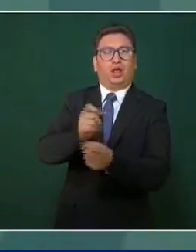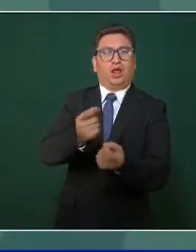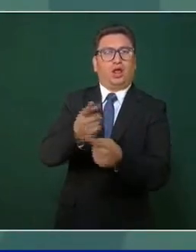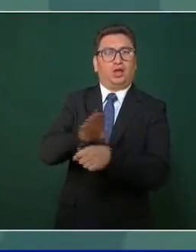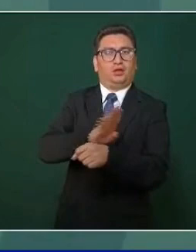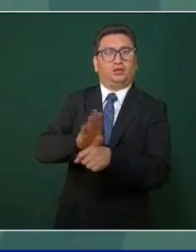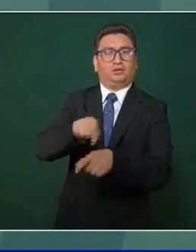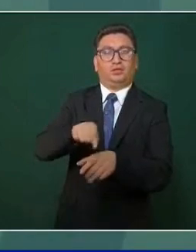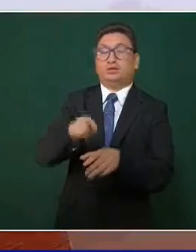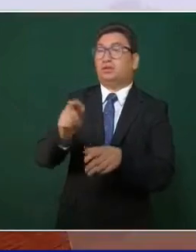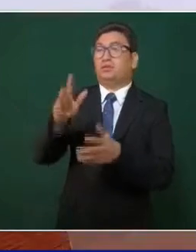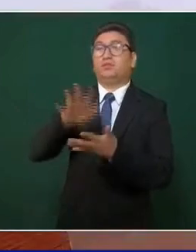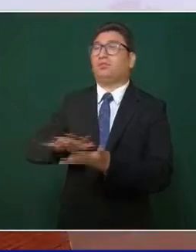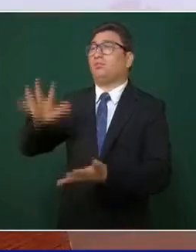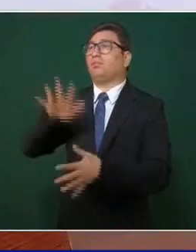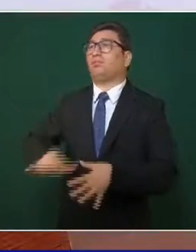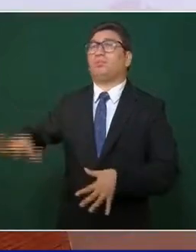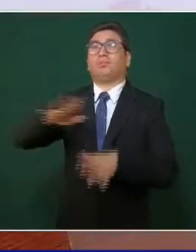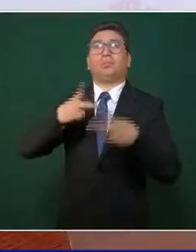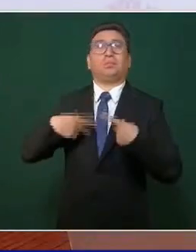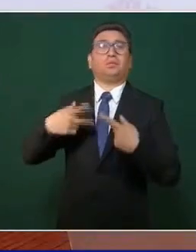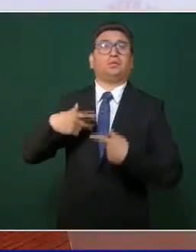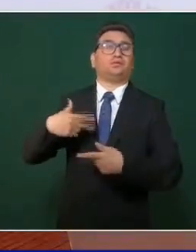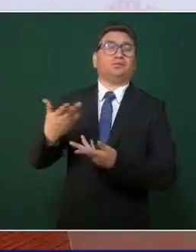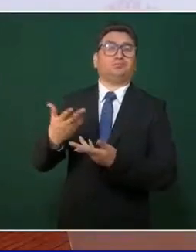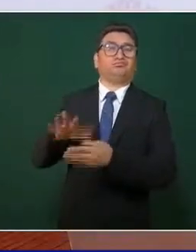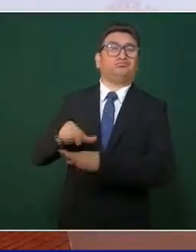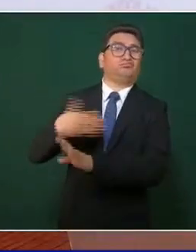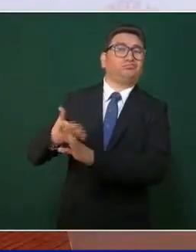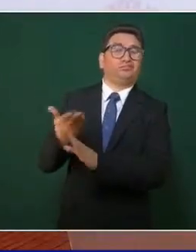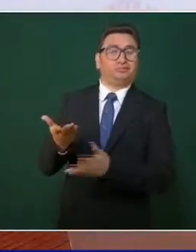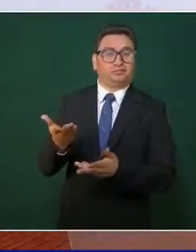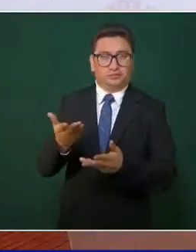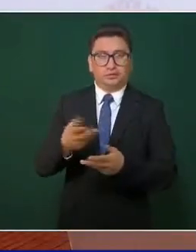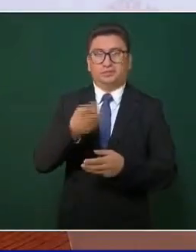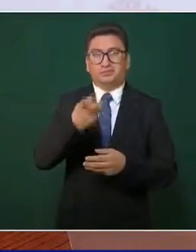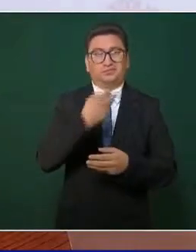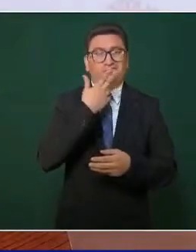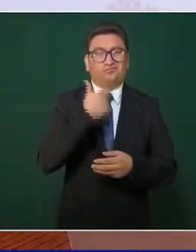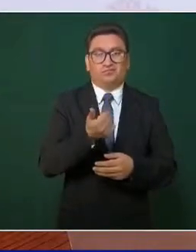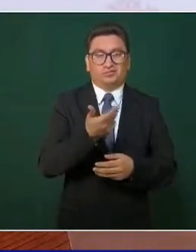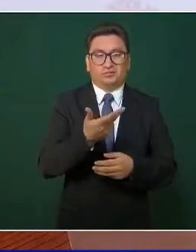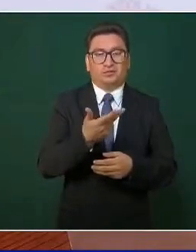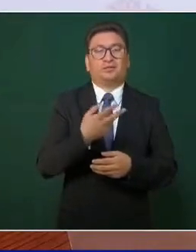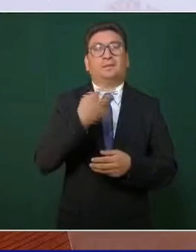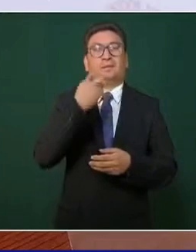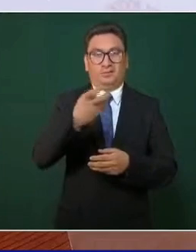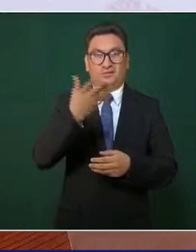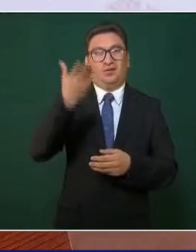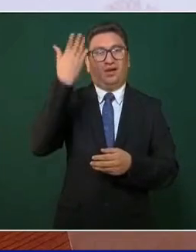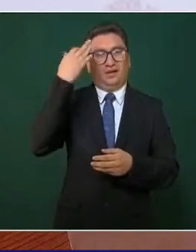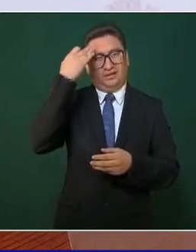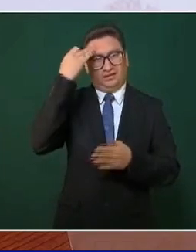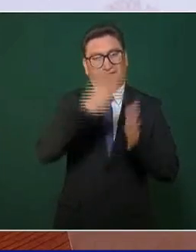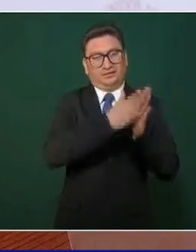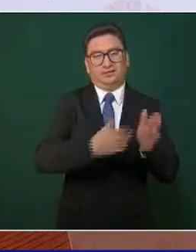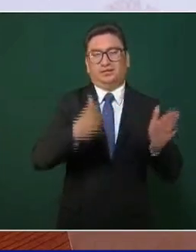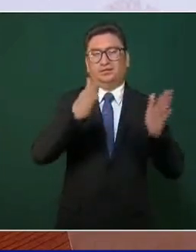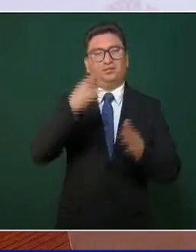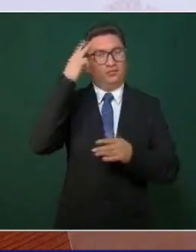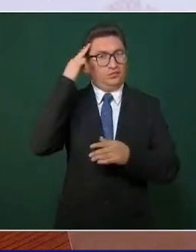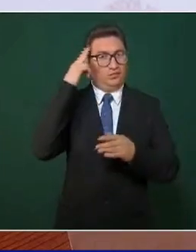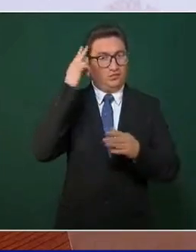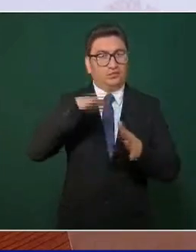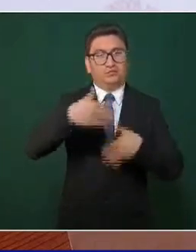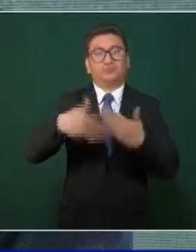en contra de la mayoría del pueblo. Tan no funciona que el porfiriato produjo